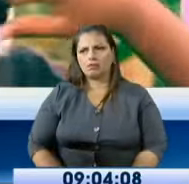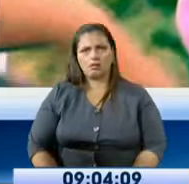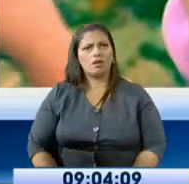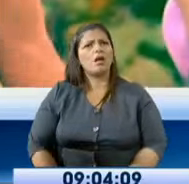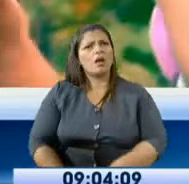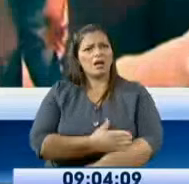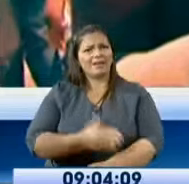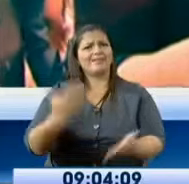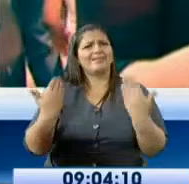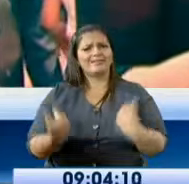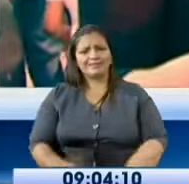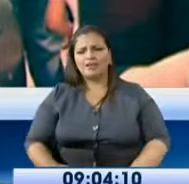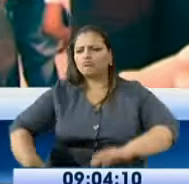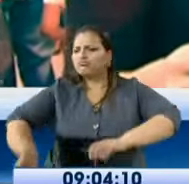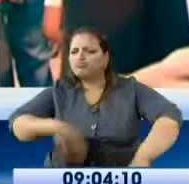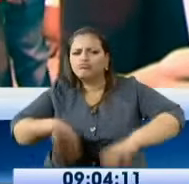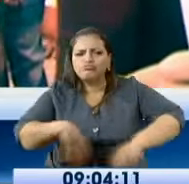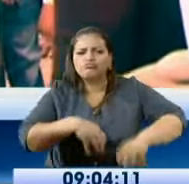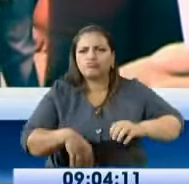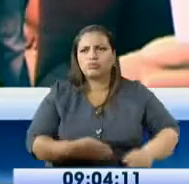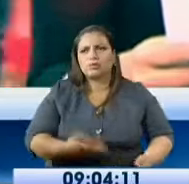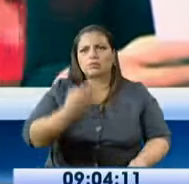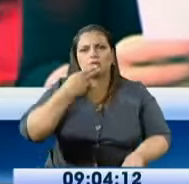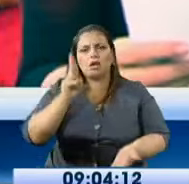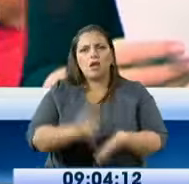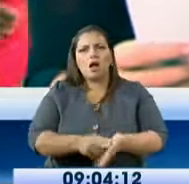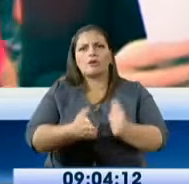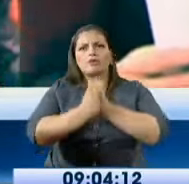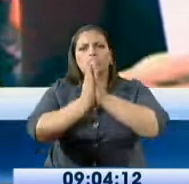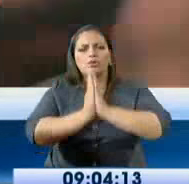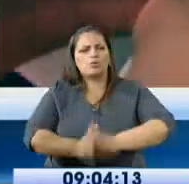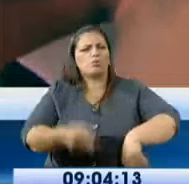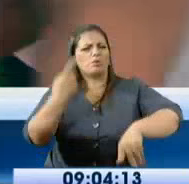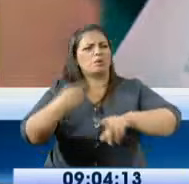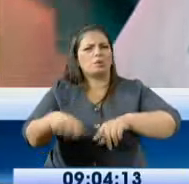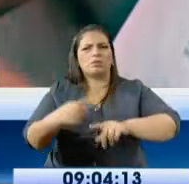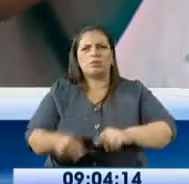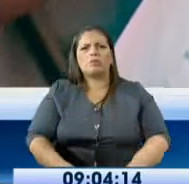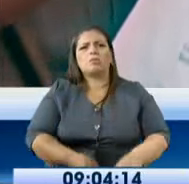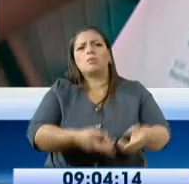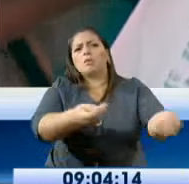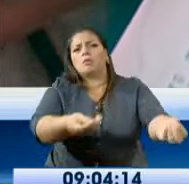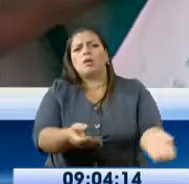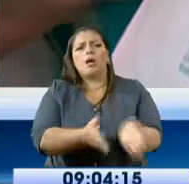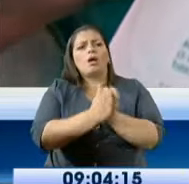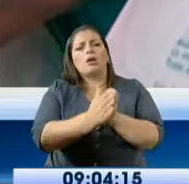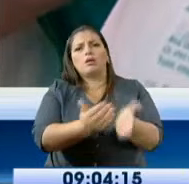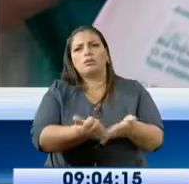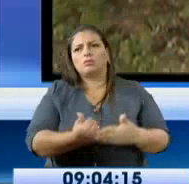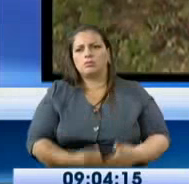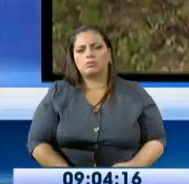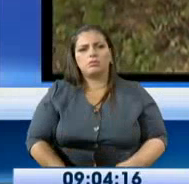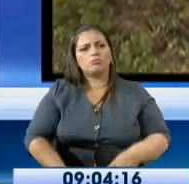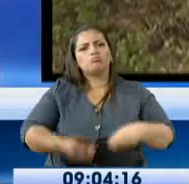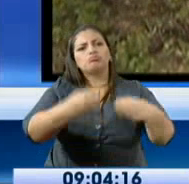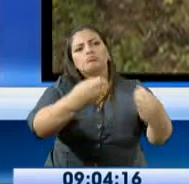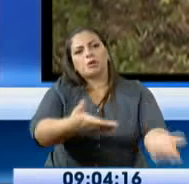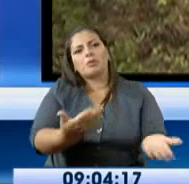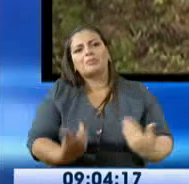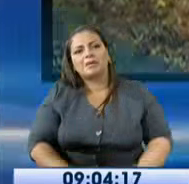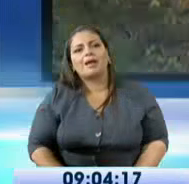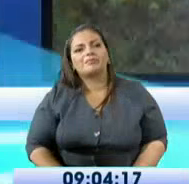han presentado las justificaciones necesarias, pero afirman que del papel no han pasado. No hemos tenido respuesta